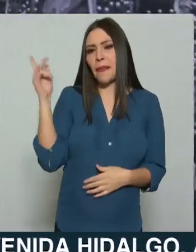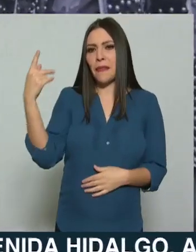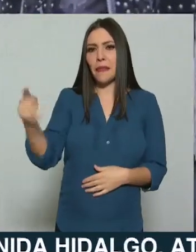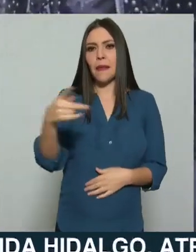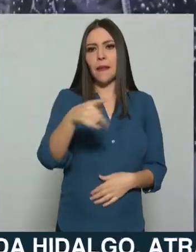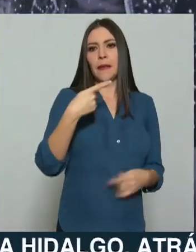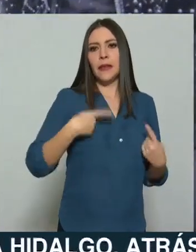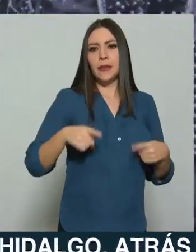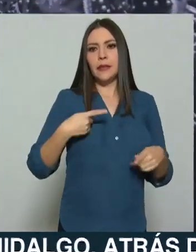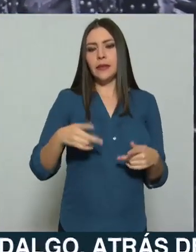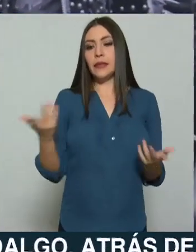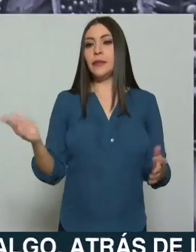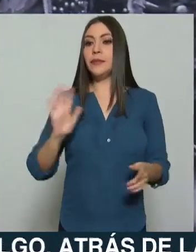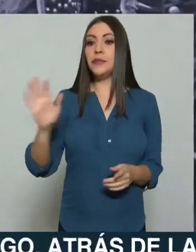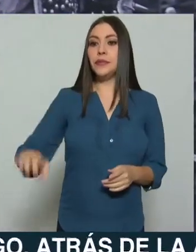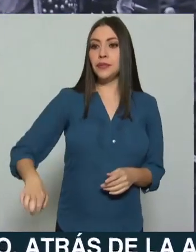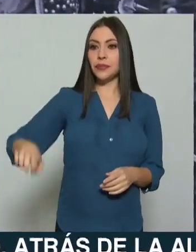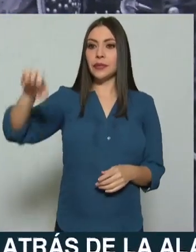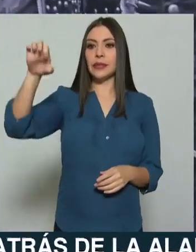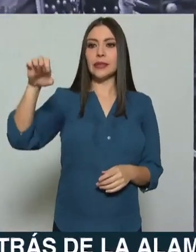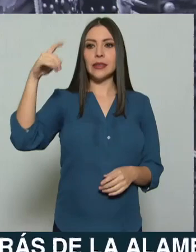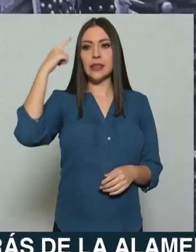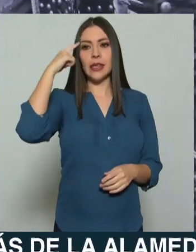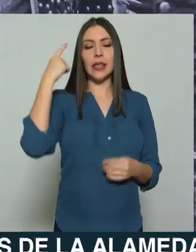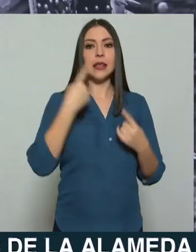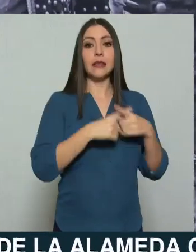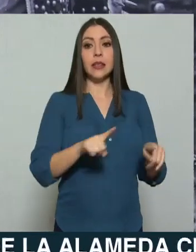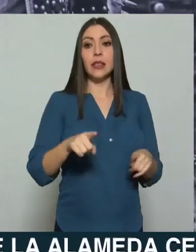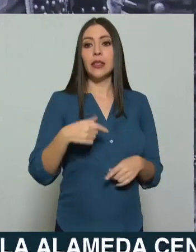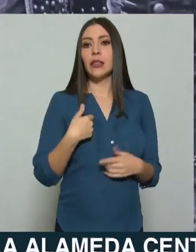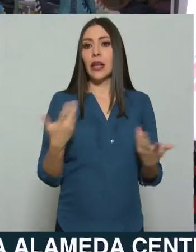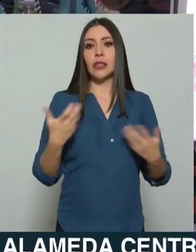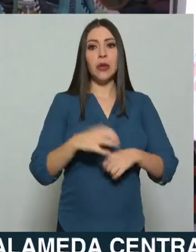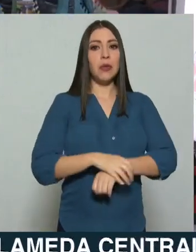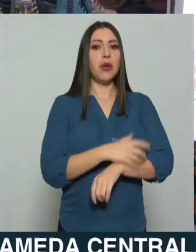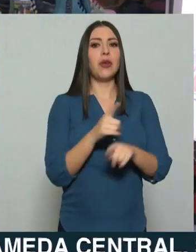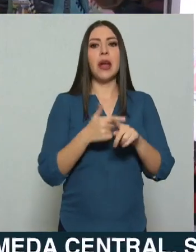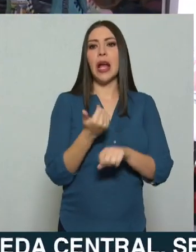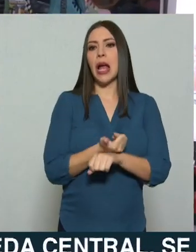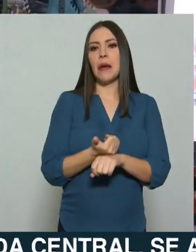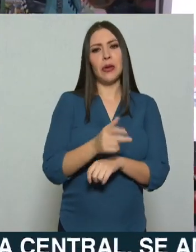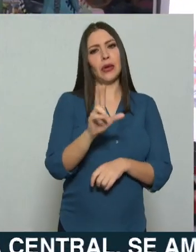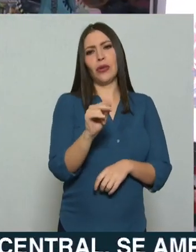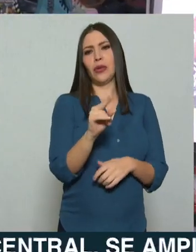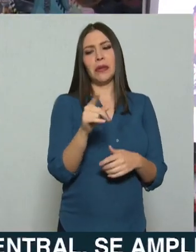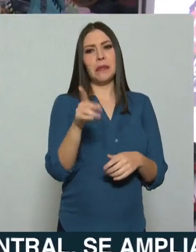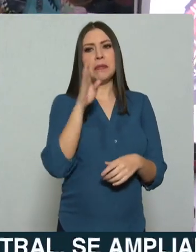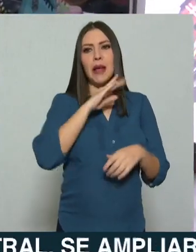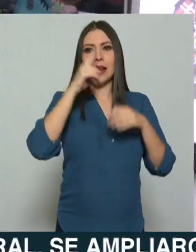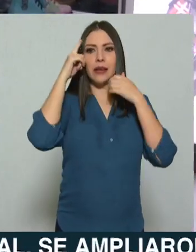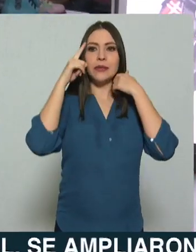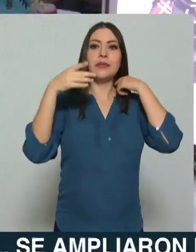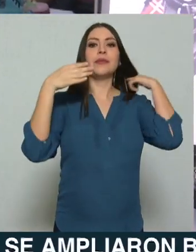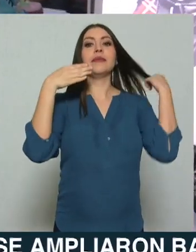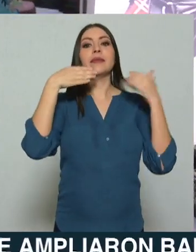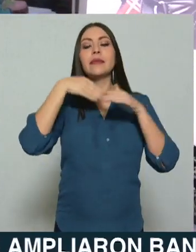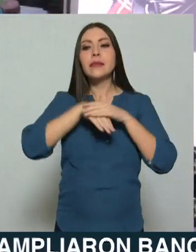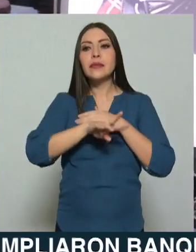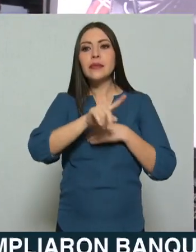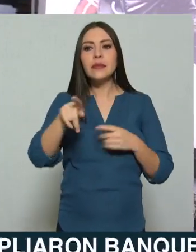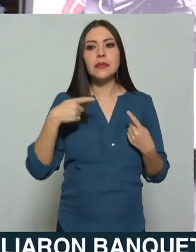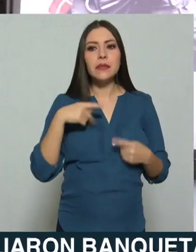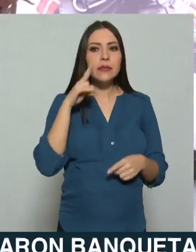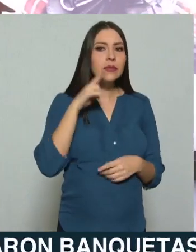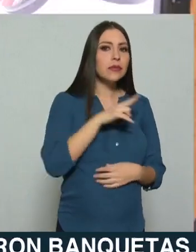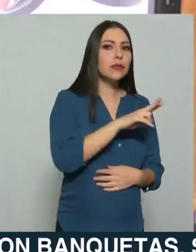ya grande y decía, no puedo hacer una bota amarilla, estás mal. Desde que uno entra a la tienda, la ambientación le llama la